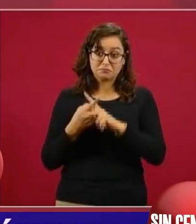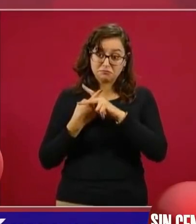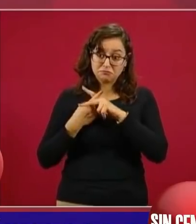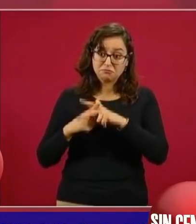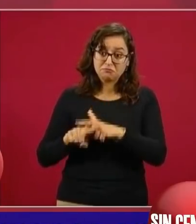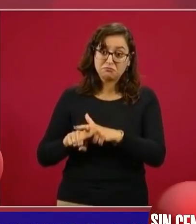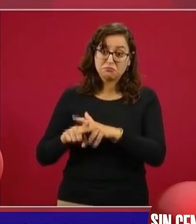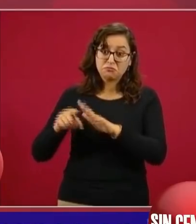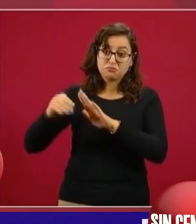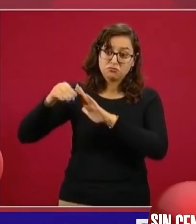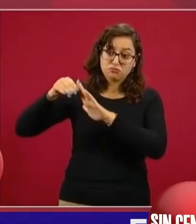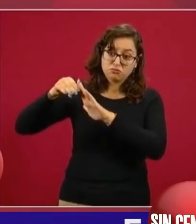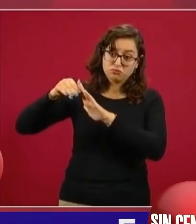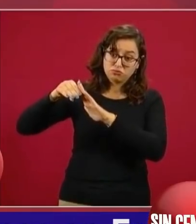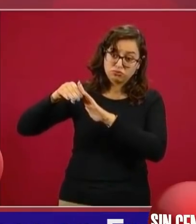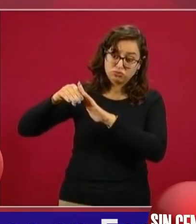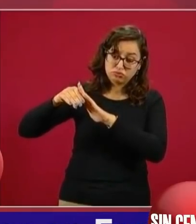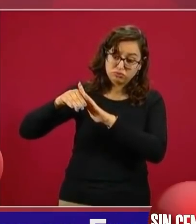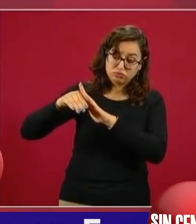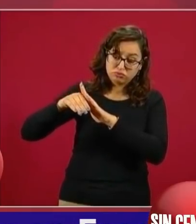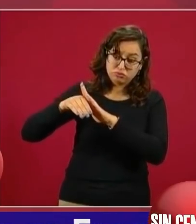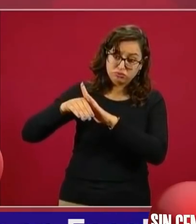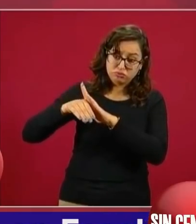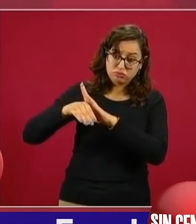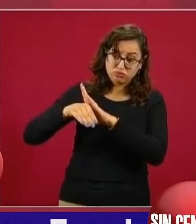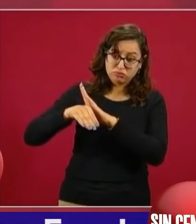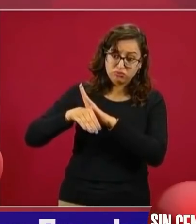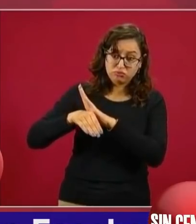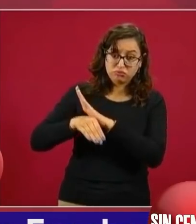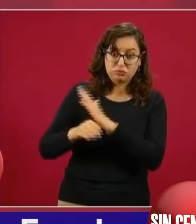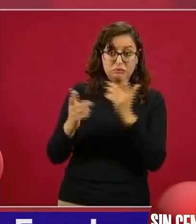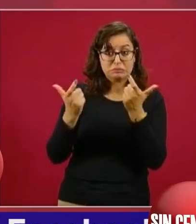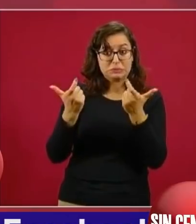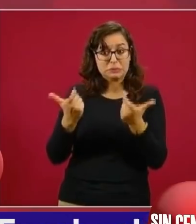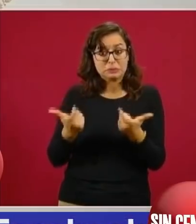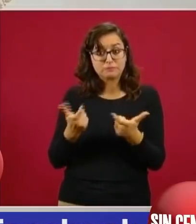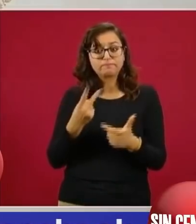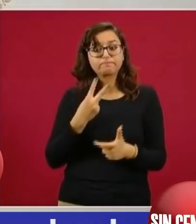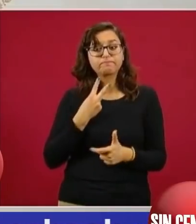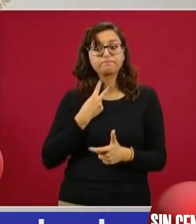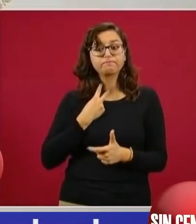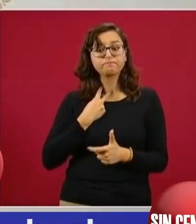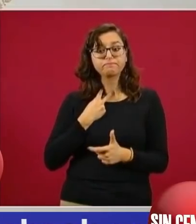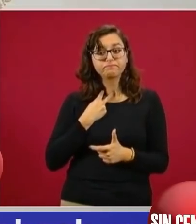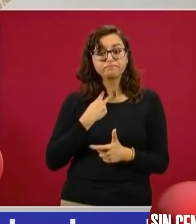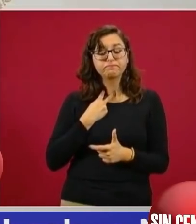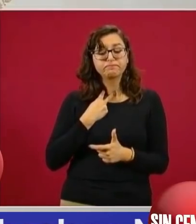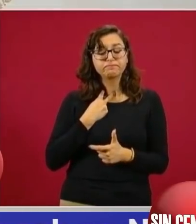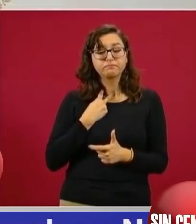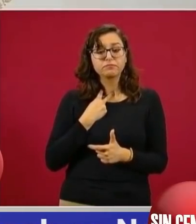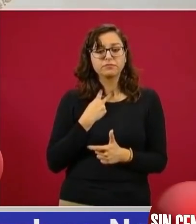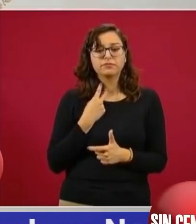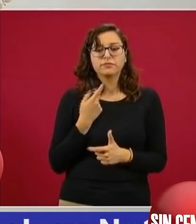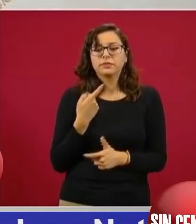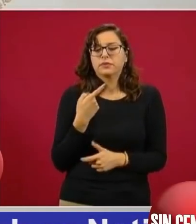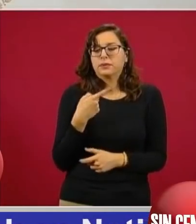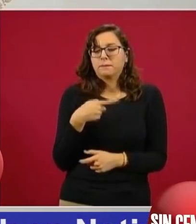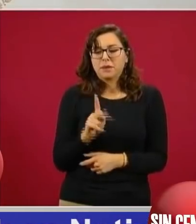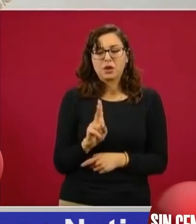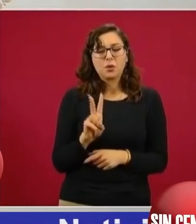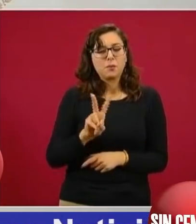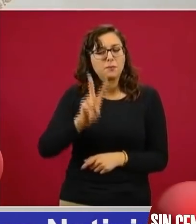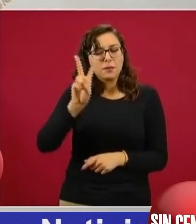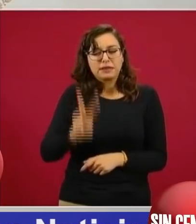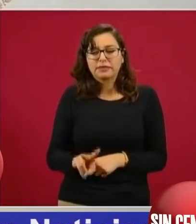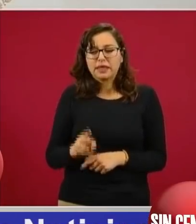ha venido perdiendo importancia económica, pero es tan buen